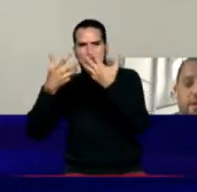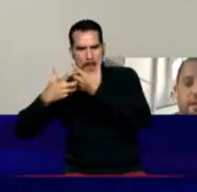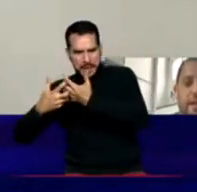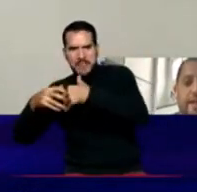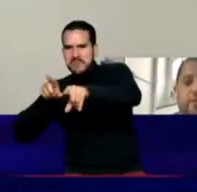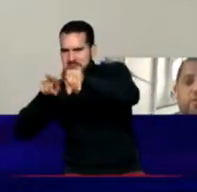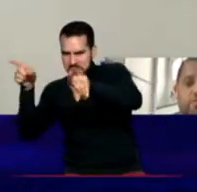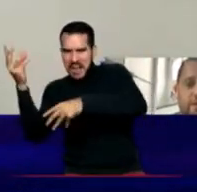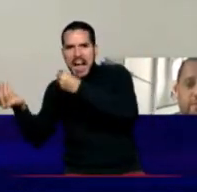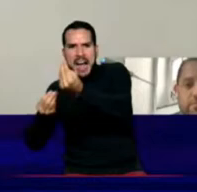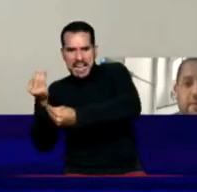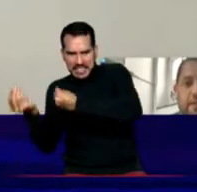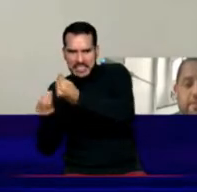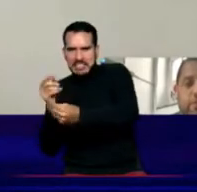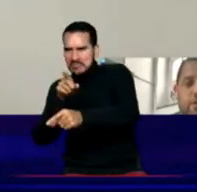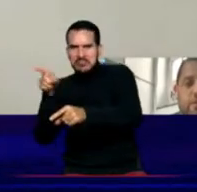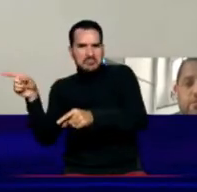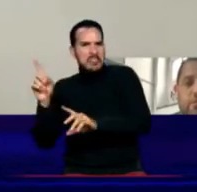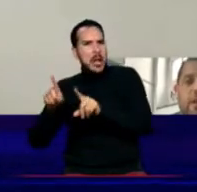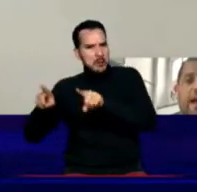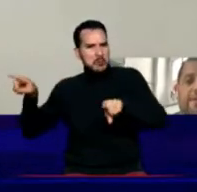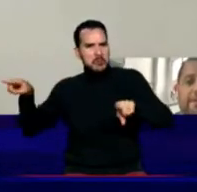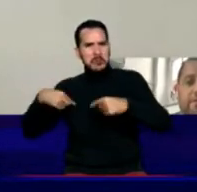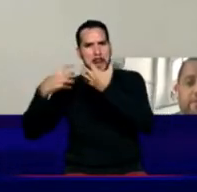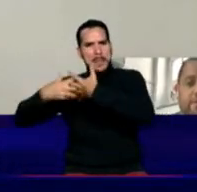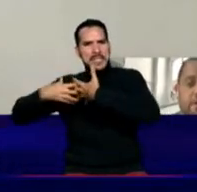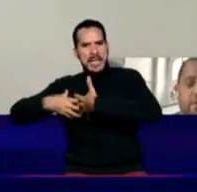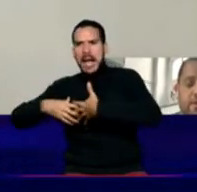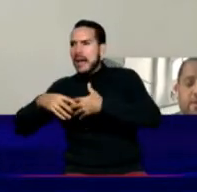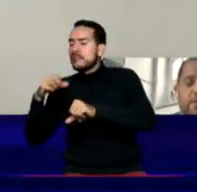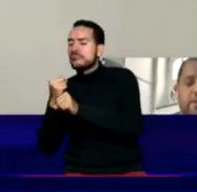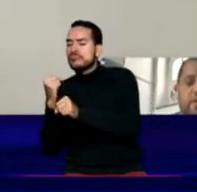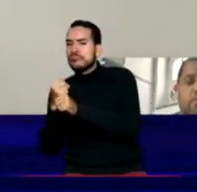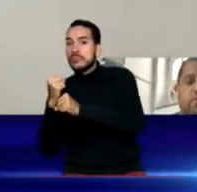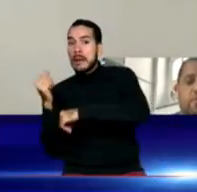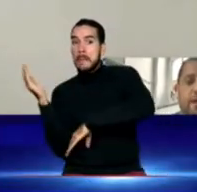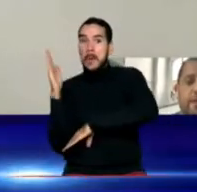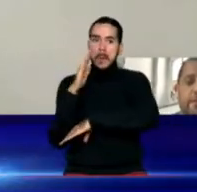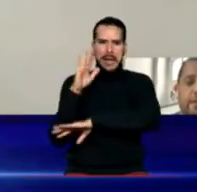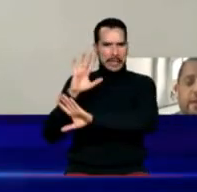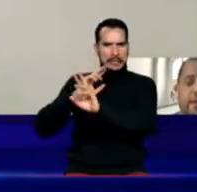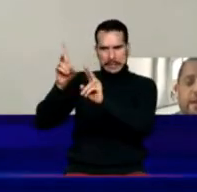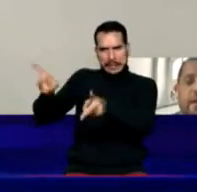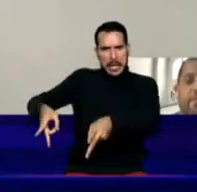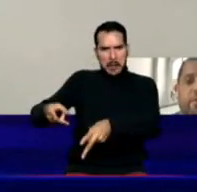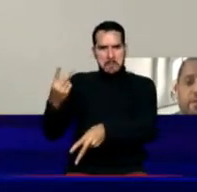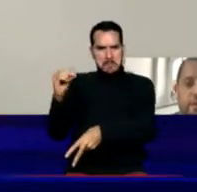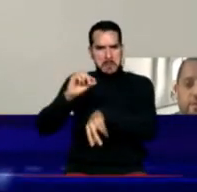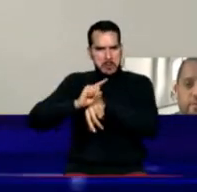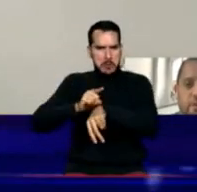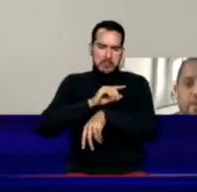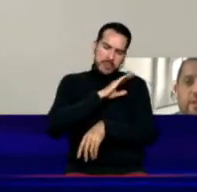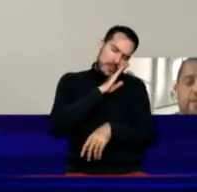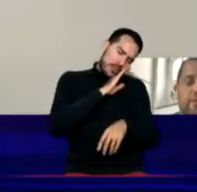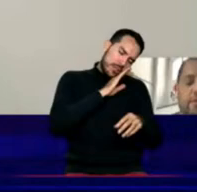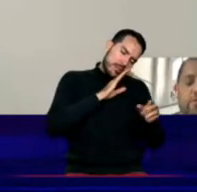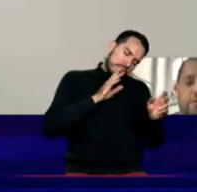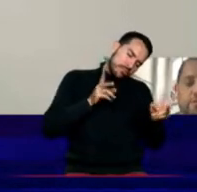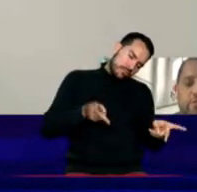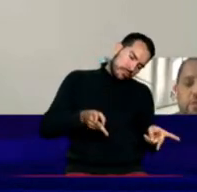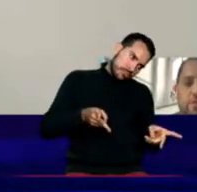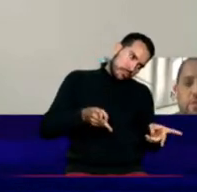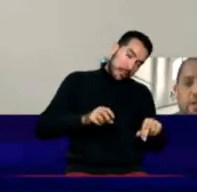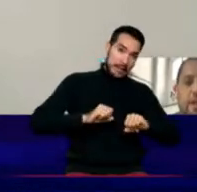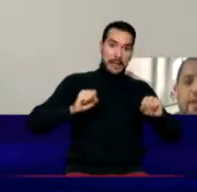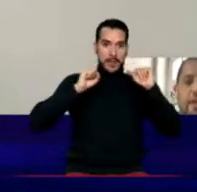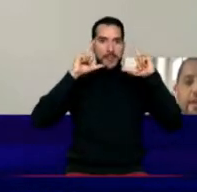laboral. Dormir 20 minuticos hace que los trabajadores sean mucho más proactivos, sean mucho más